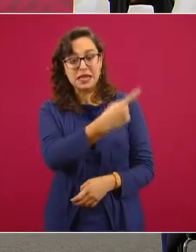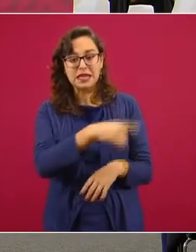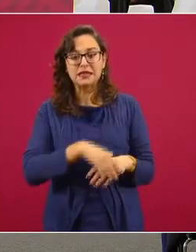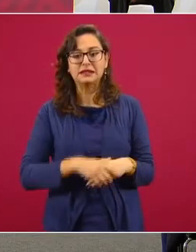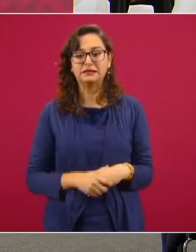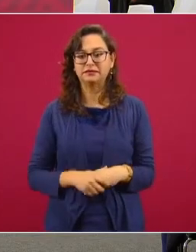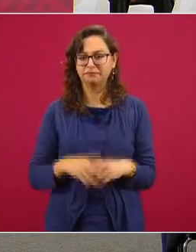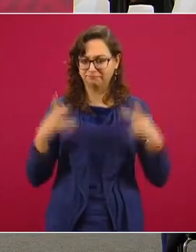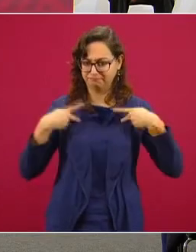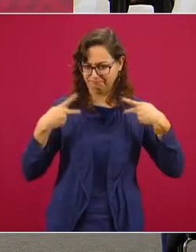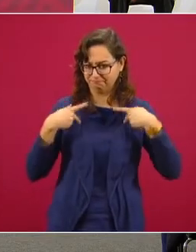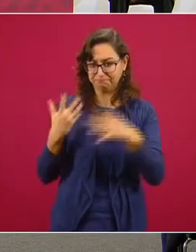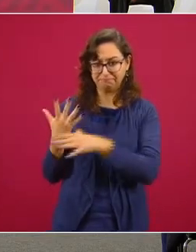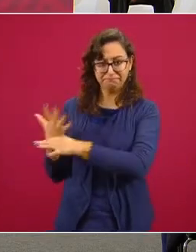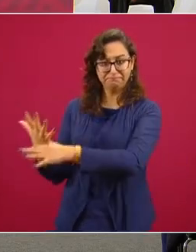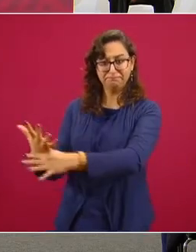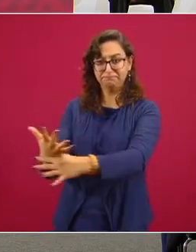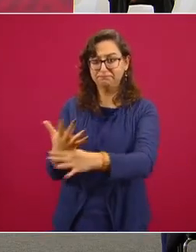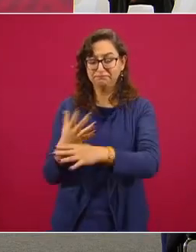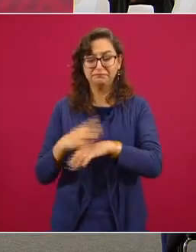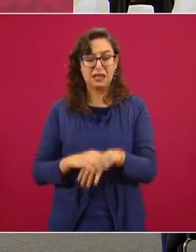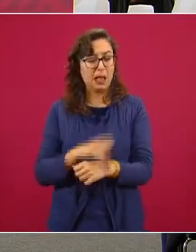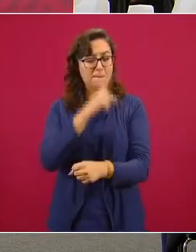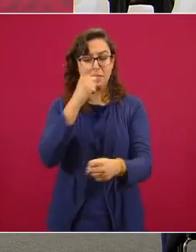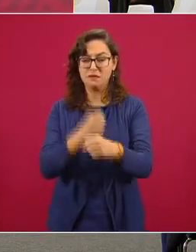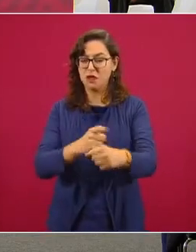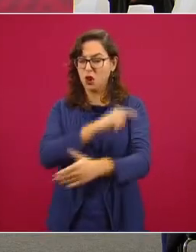lugar, baches en calles,